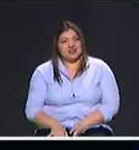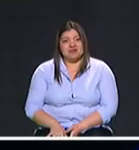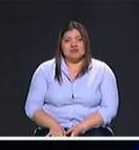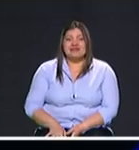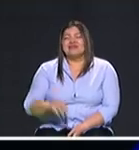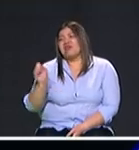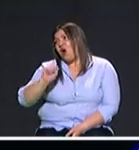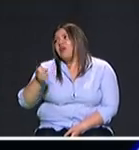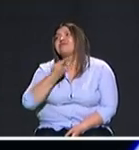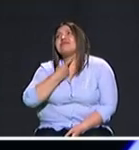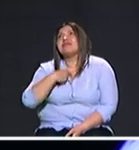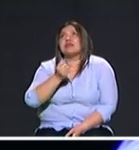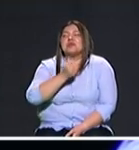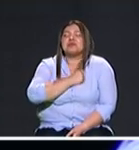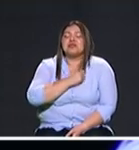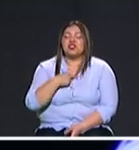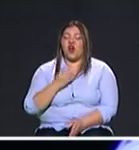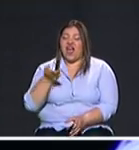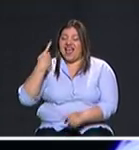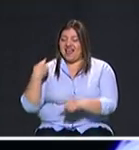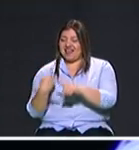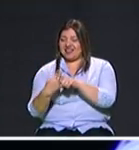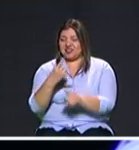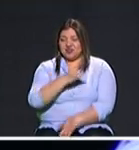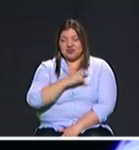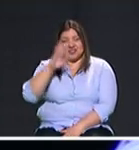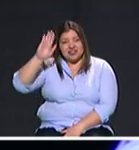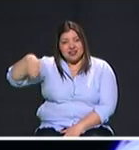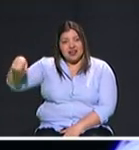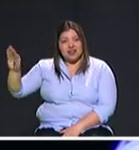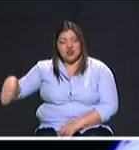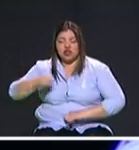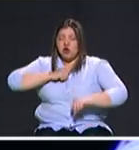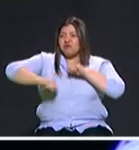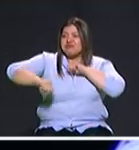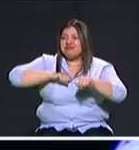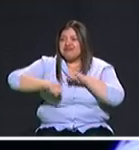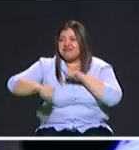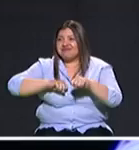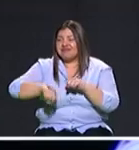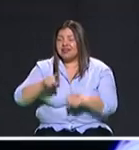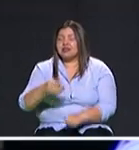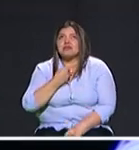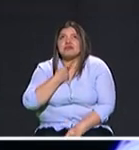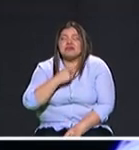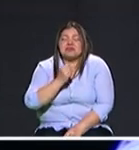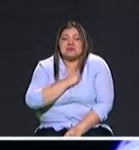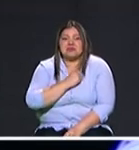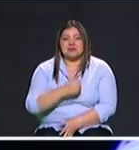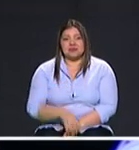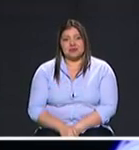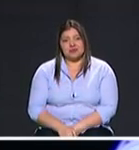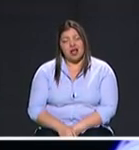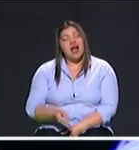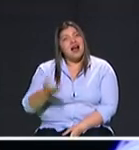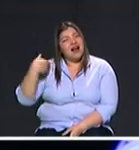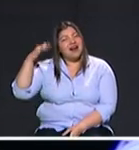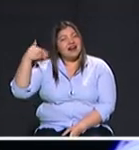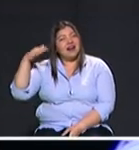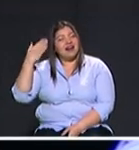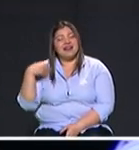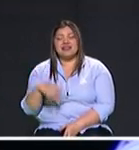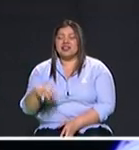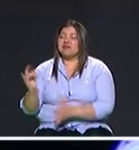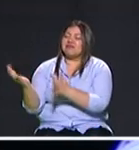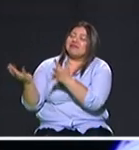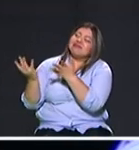movimiento estudiantil de la universidad de antioquia y fue donde empecé parte de mi vocación de servicio alguna vez precisamente ahí escuchaba una frase